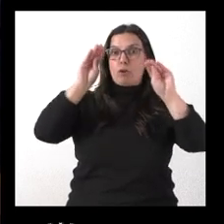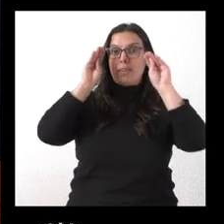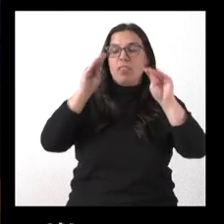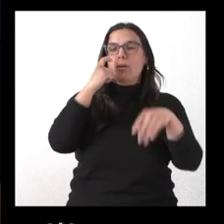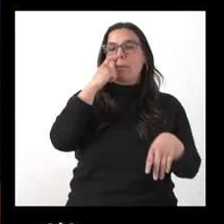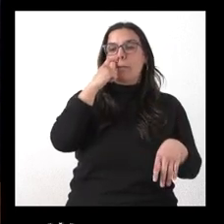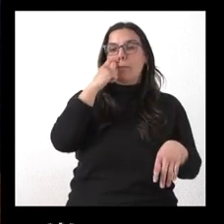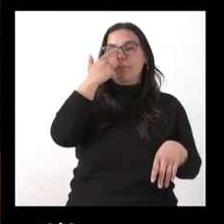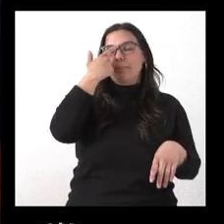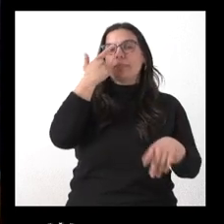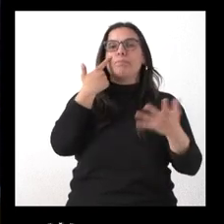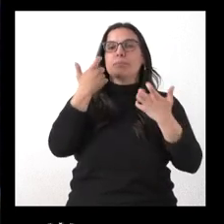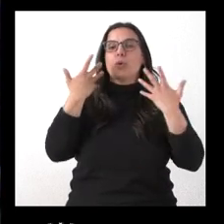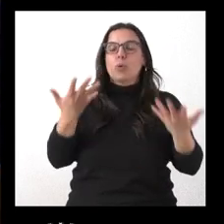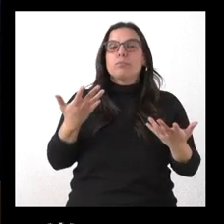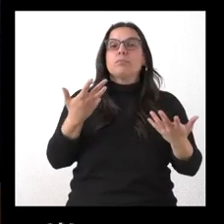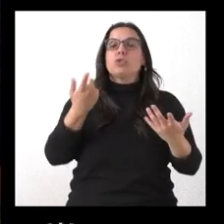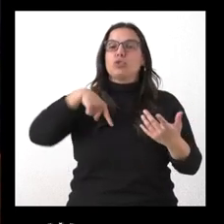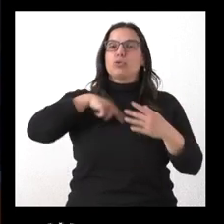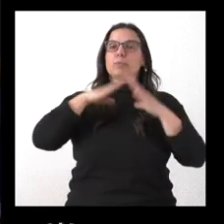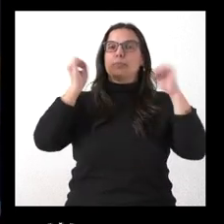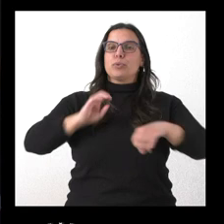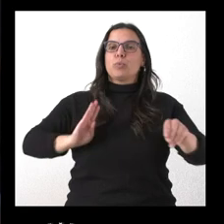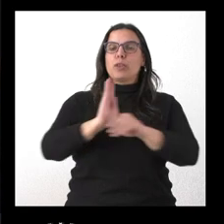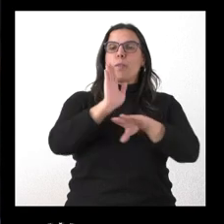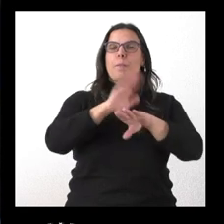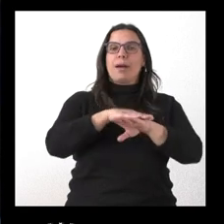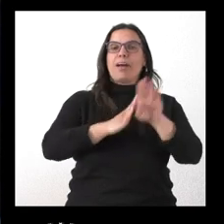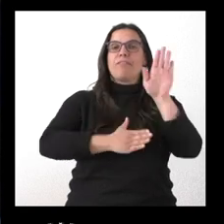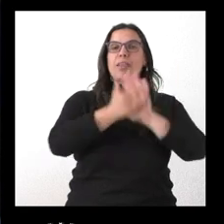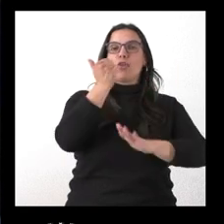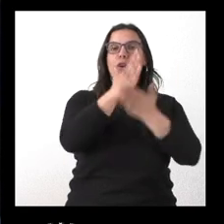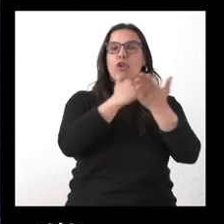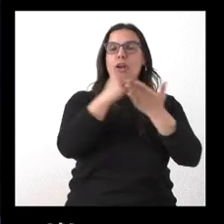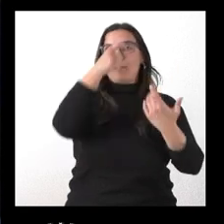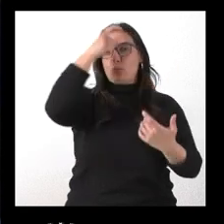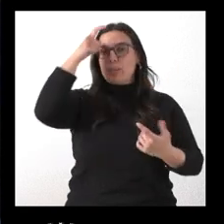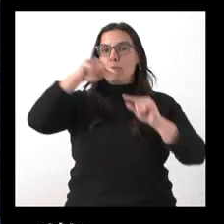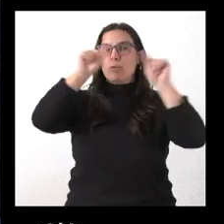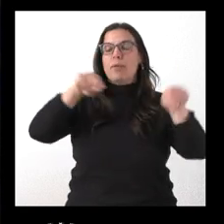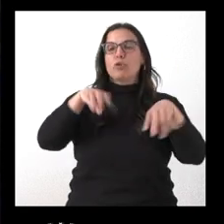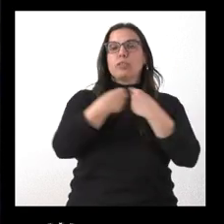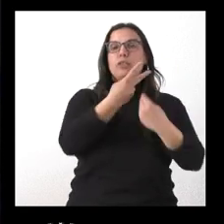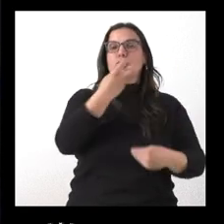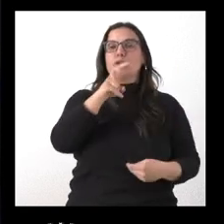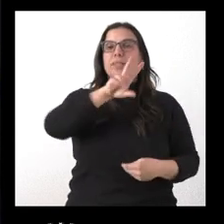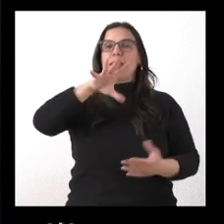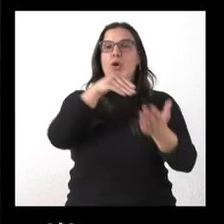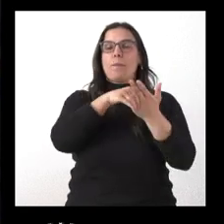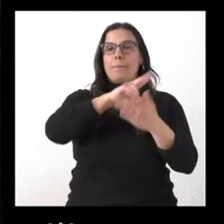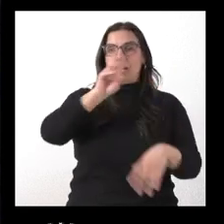significar que hemos aprobado una subvención a la federación Regional de municipios y provincias por un importe de 225.000